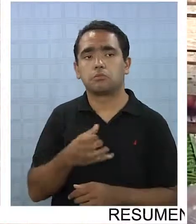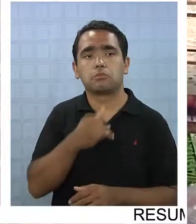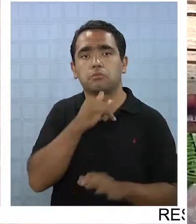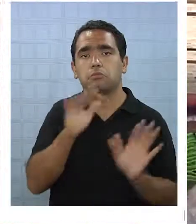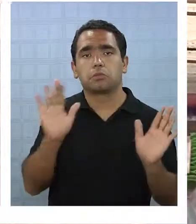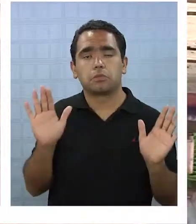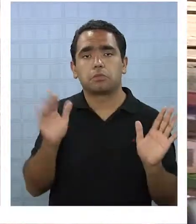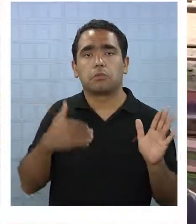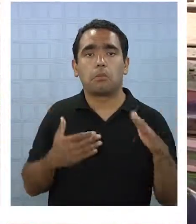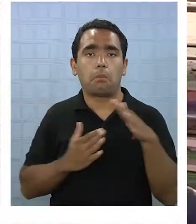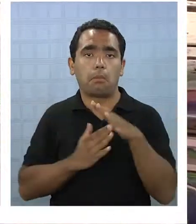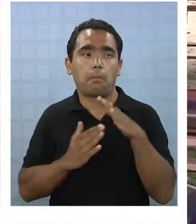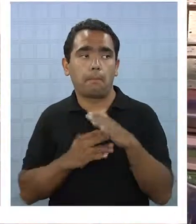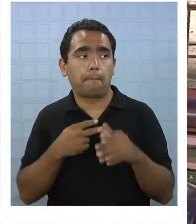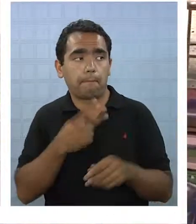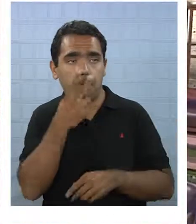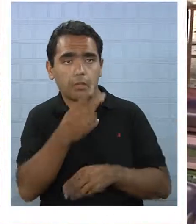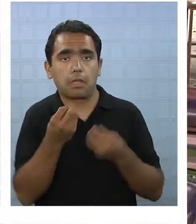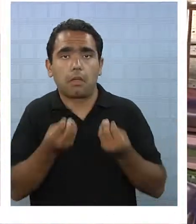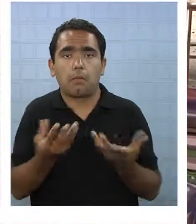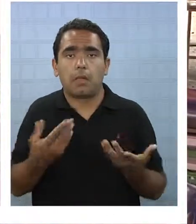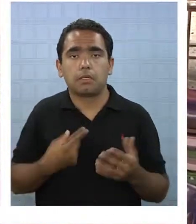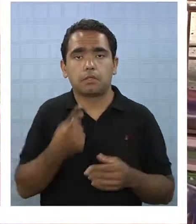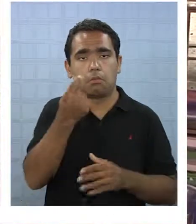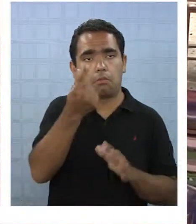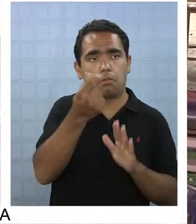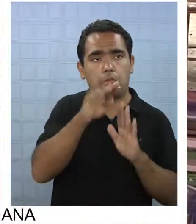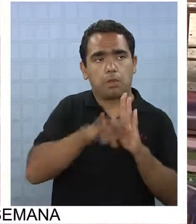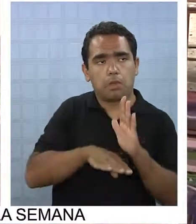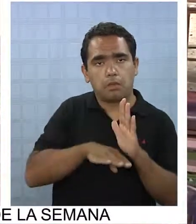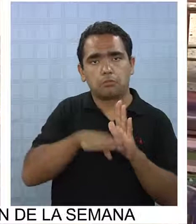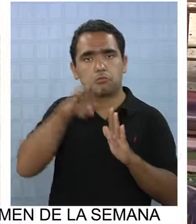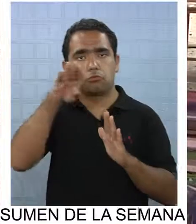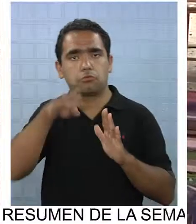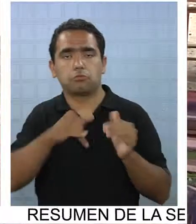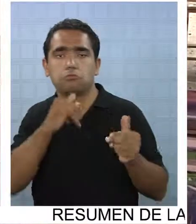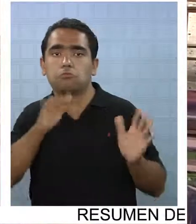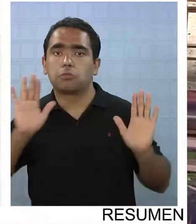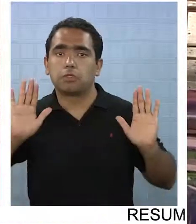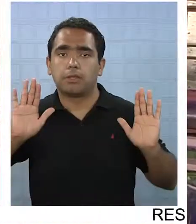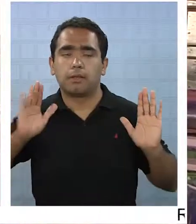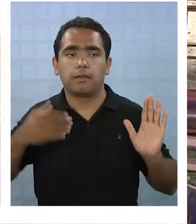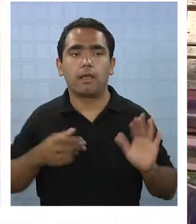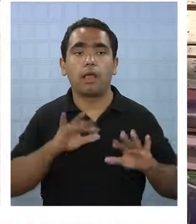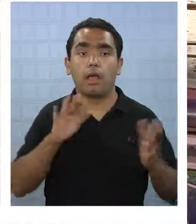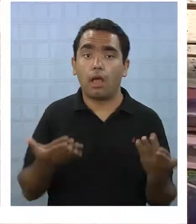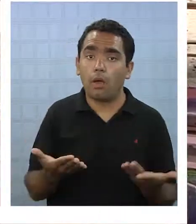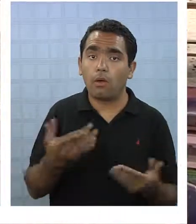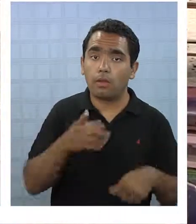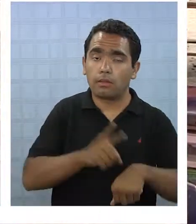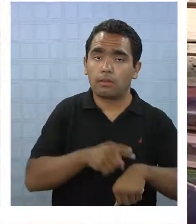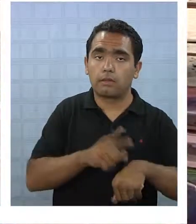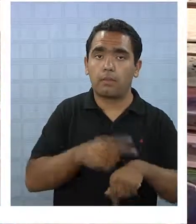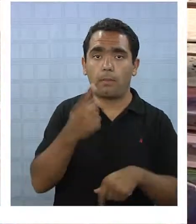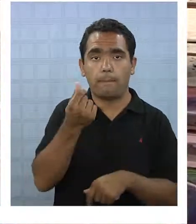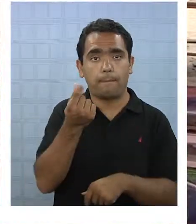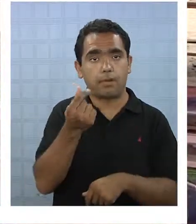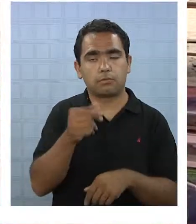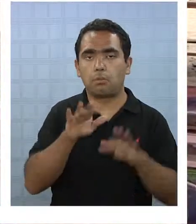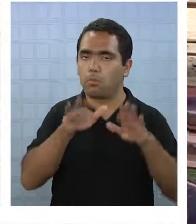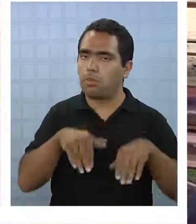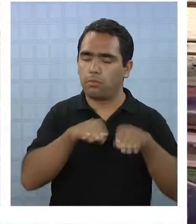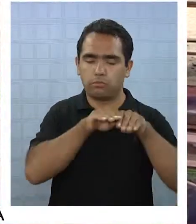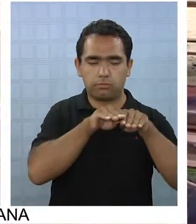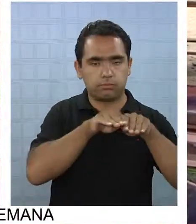stand-by, pudiendo, ¿qué pasa? Si es que van a bajar, van a subir, no tenemos idea. Ahora, en estos momentos, los precios son los mismos de siempre.